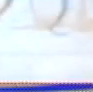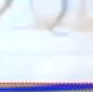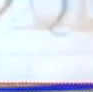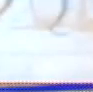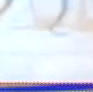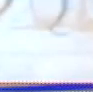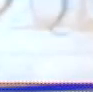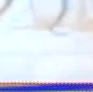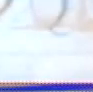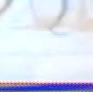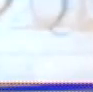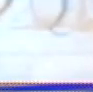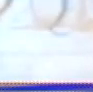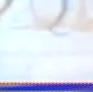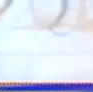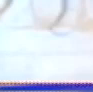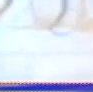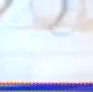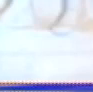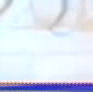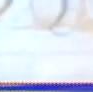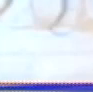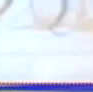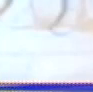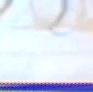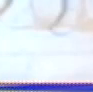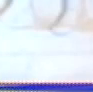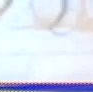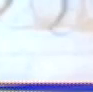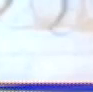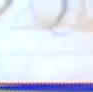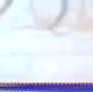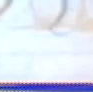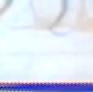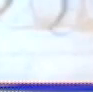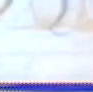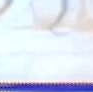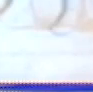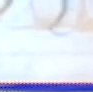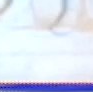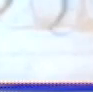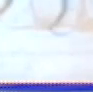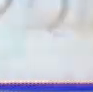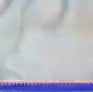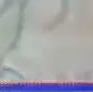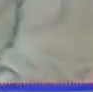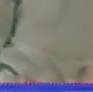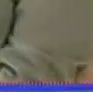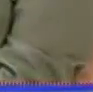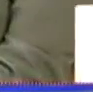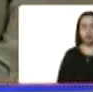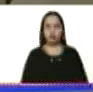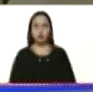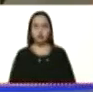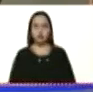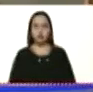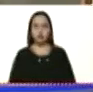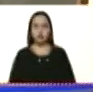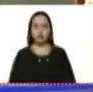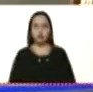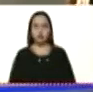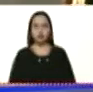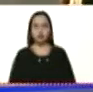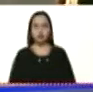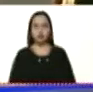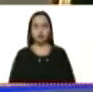demás vicepresidentes sectoriales, ministras, ministros, integrantes del Gabinete Ejecutivo.